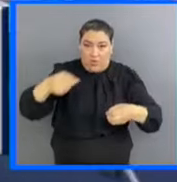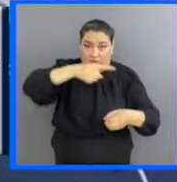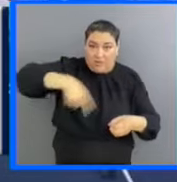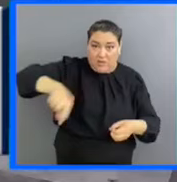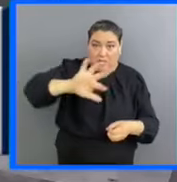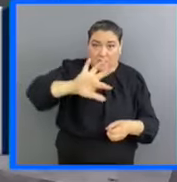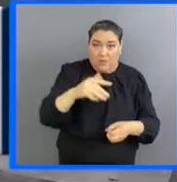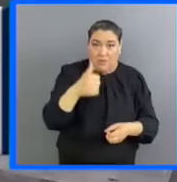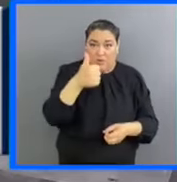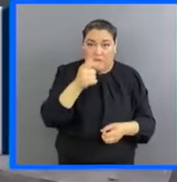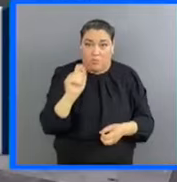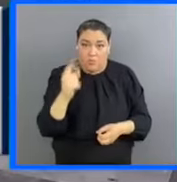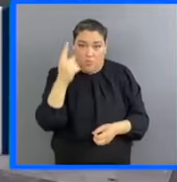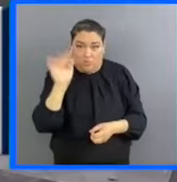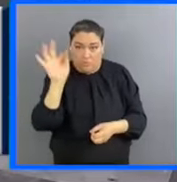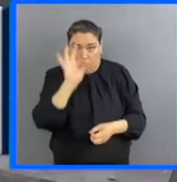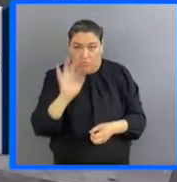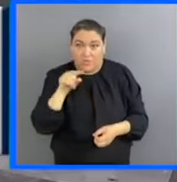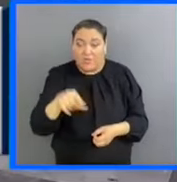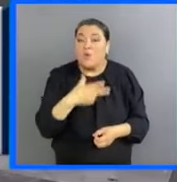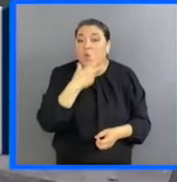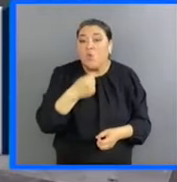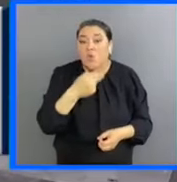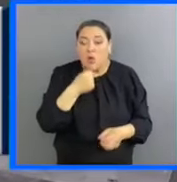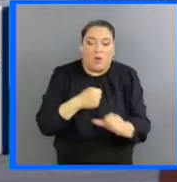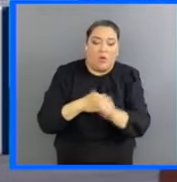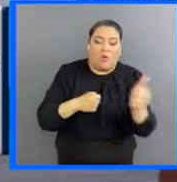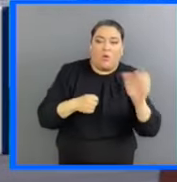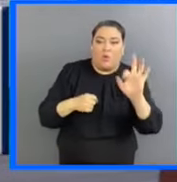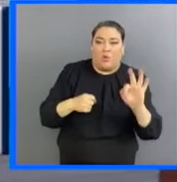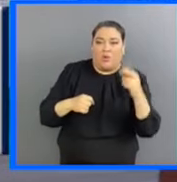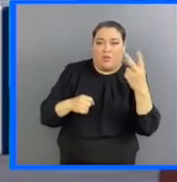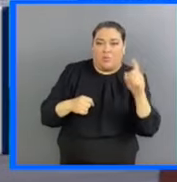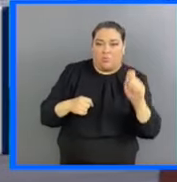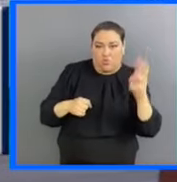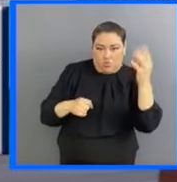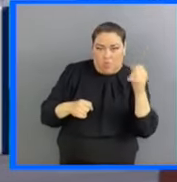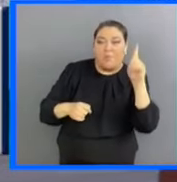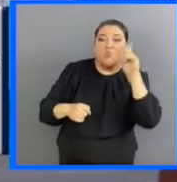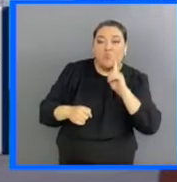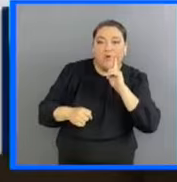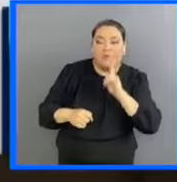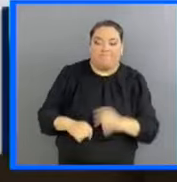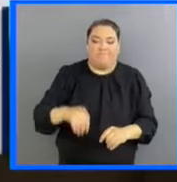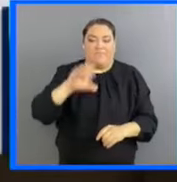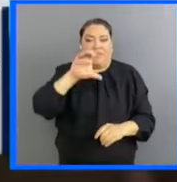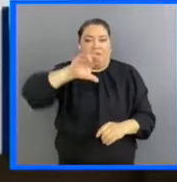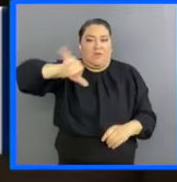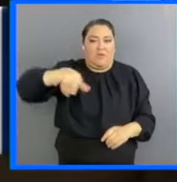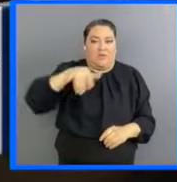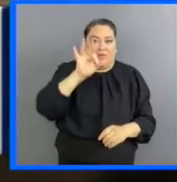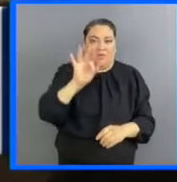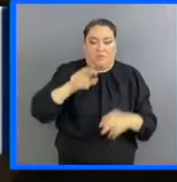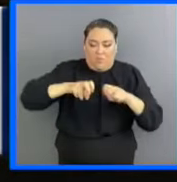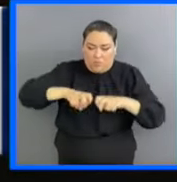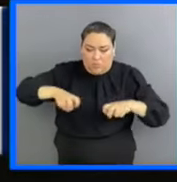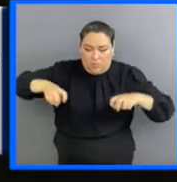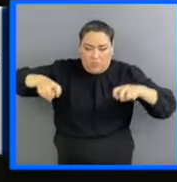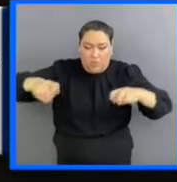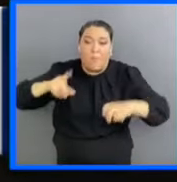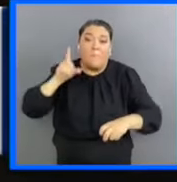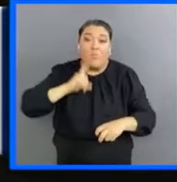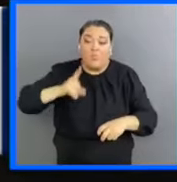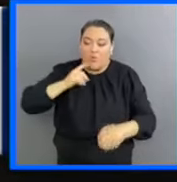56.1% son hombres y 43.9% mujeres. En el Consejo de la Judicatura Federal, la proporción de mujeres magistradas fue